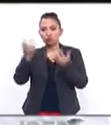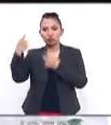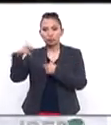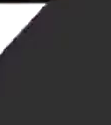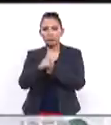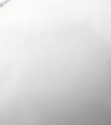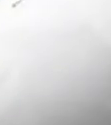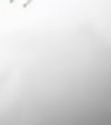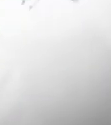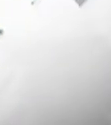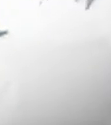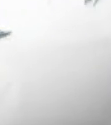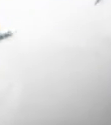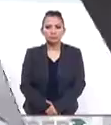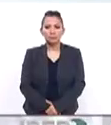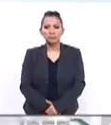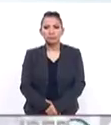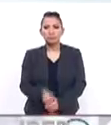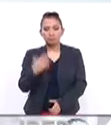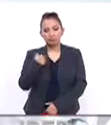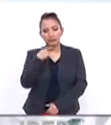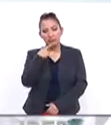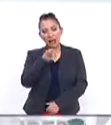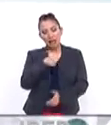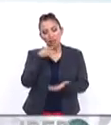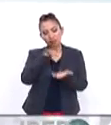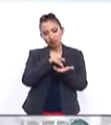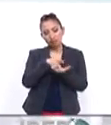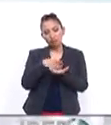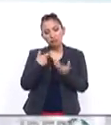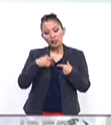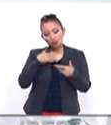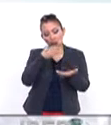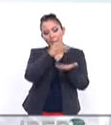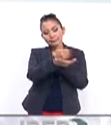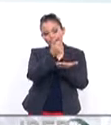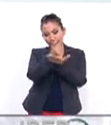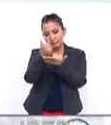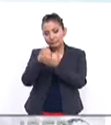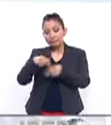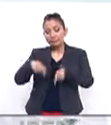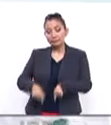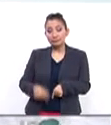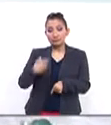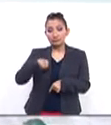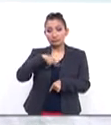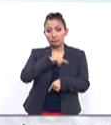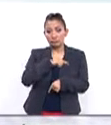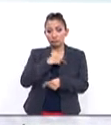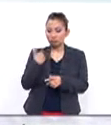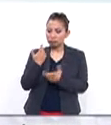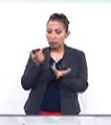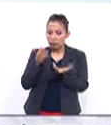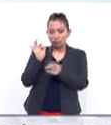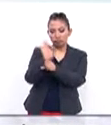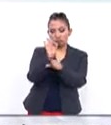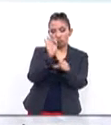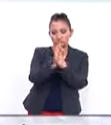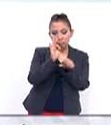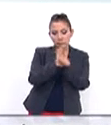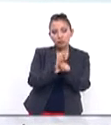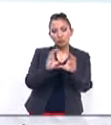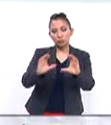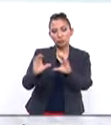deportación. Le hemos enviado más recurso humano y ya ellos acá, nosotros nos compete el resguardo,